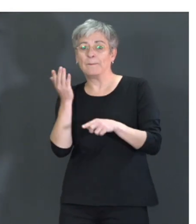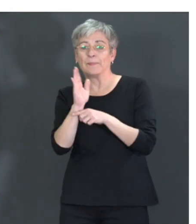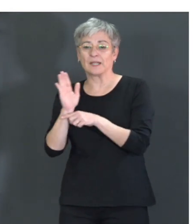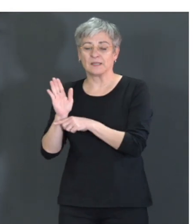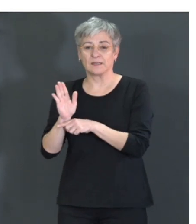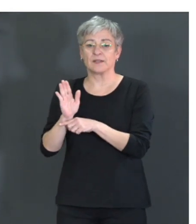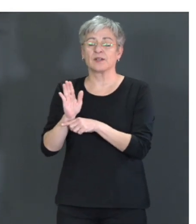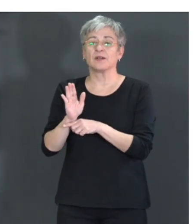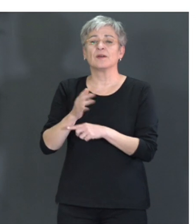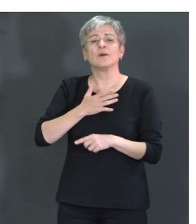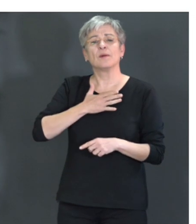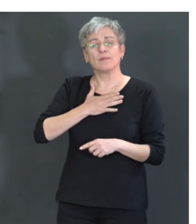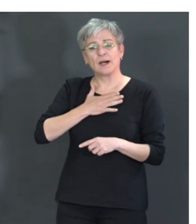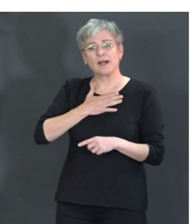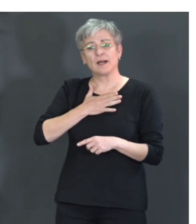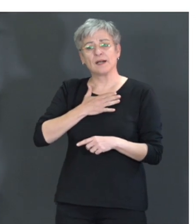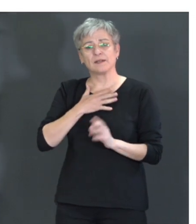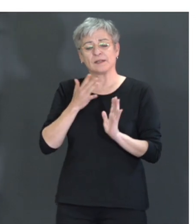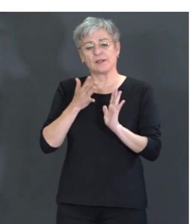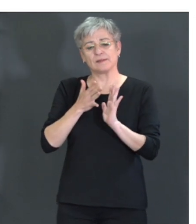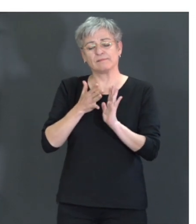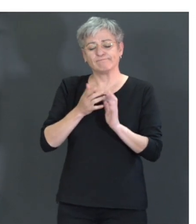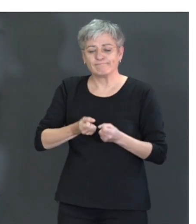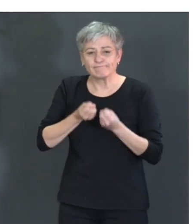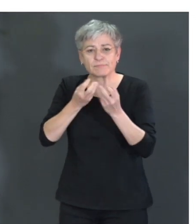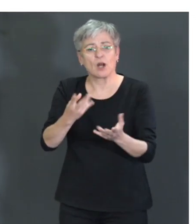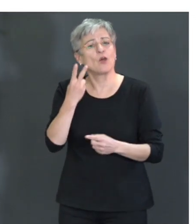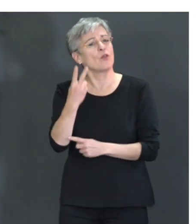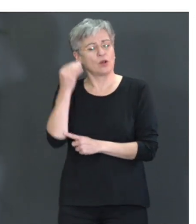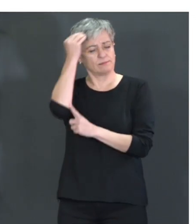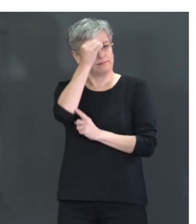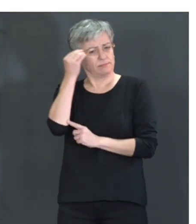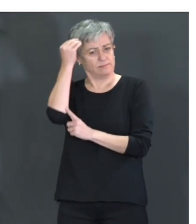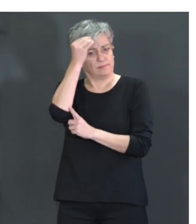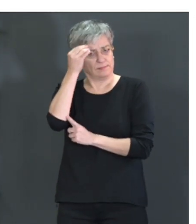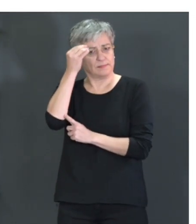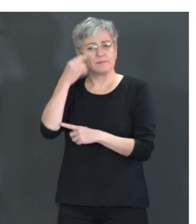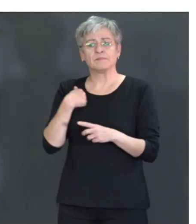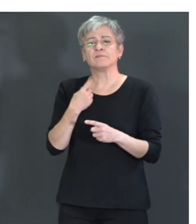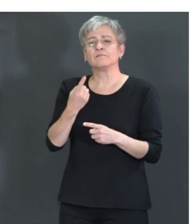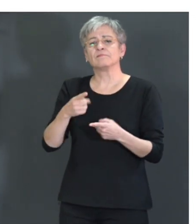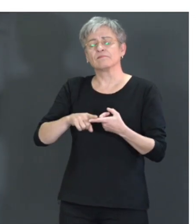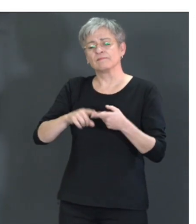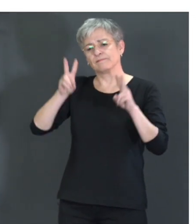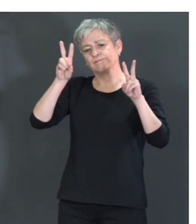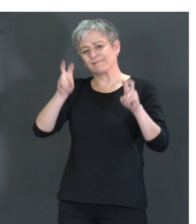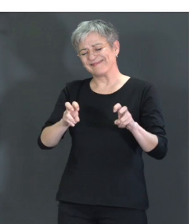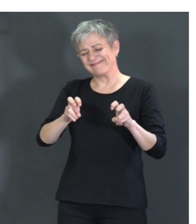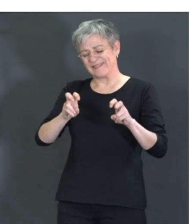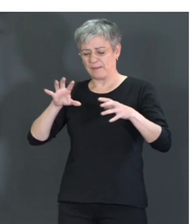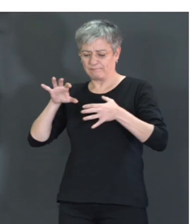mí misma para introducir dos reflexiones que creo nos van a servir para acercarnos al tema de la